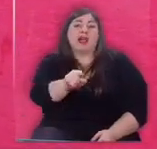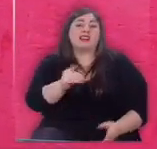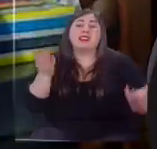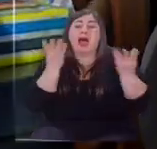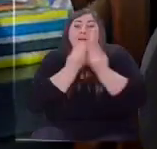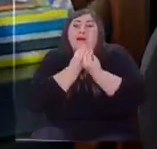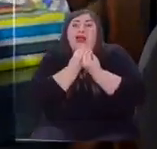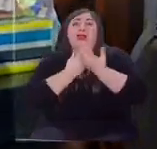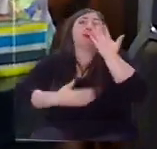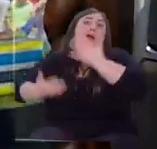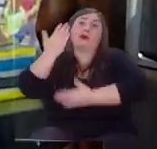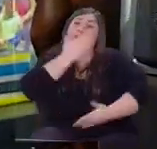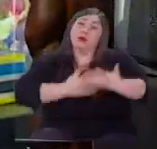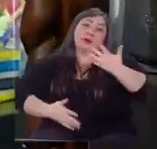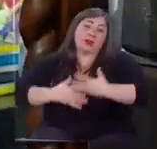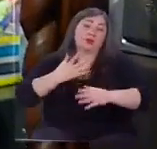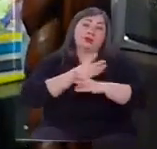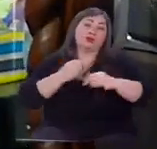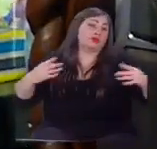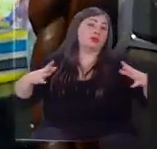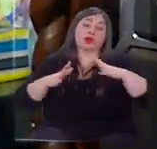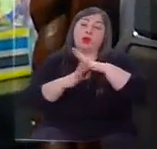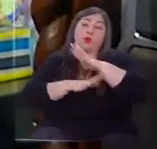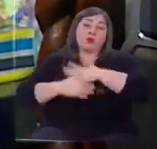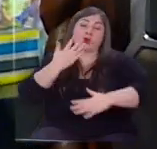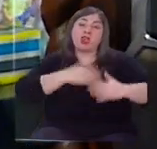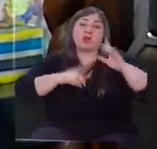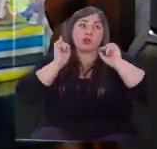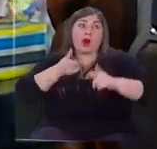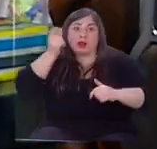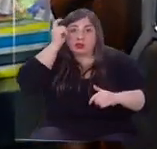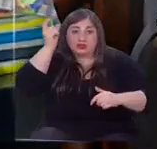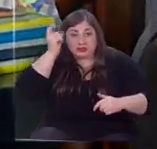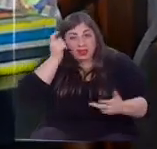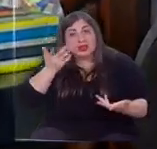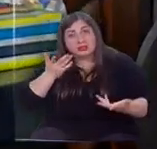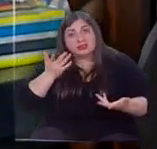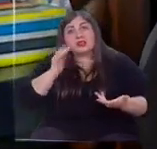cuidado. Exactamente, con mucho cuidado, pues igual hay que tomar conciencia. Si,